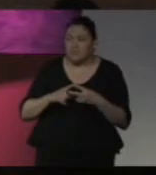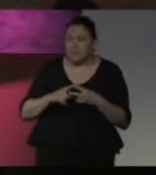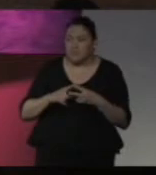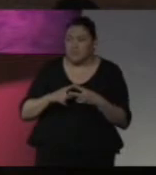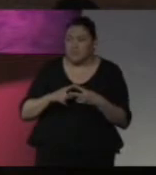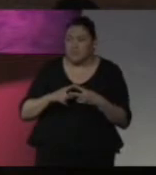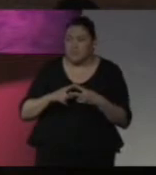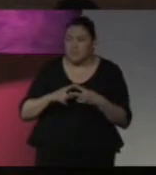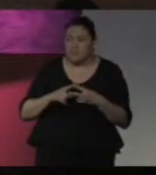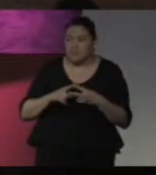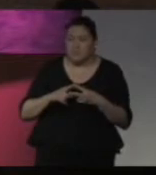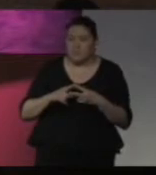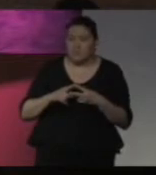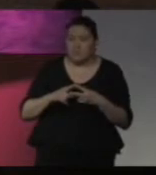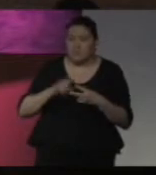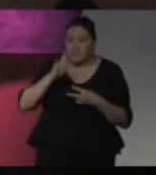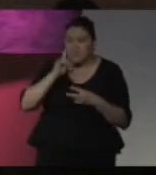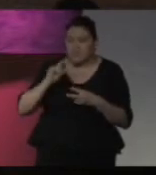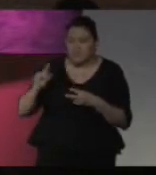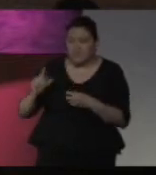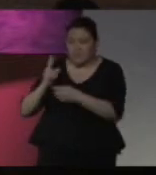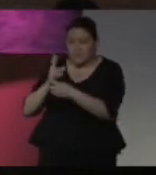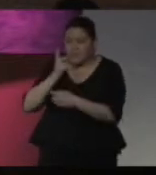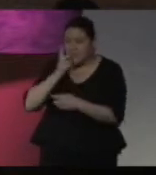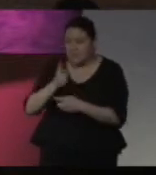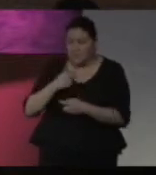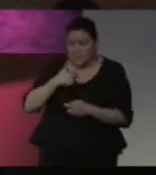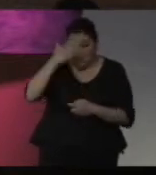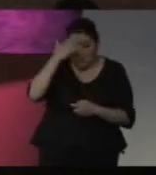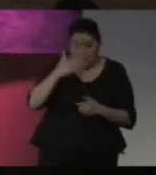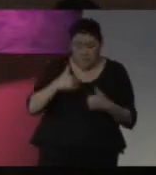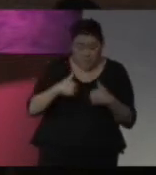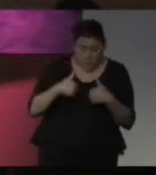Ella dice, tratar de entender no es perdonar.